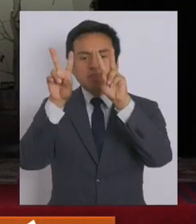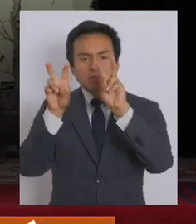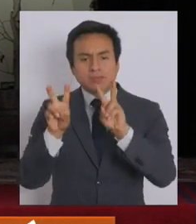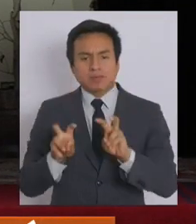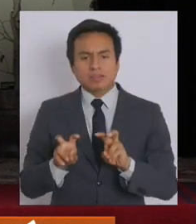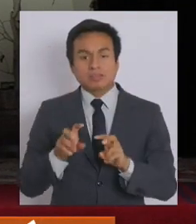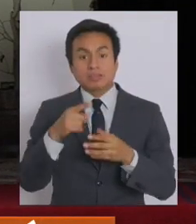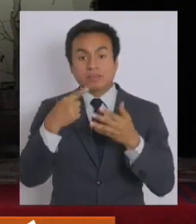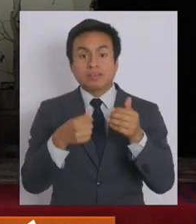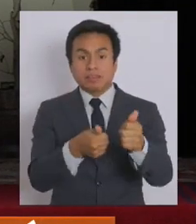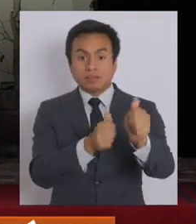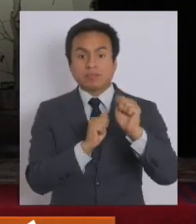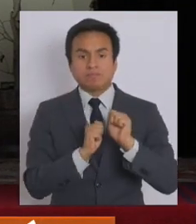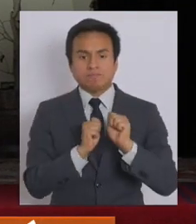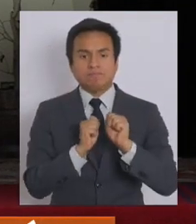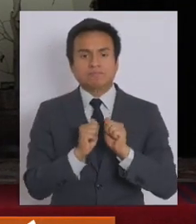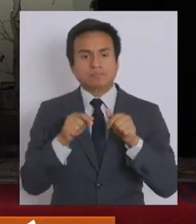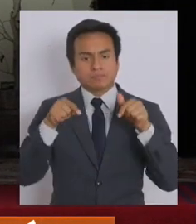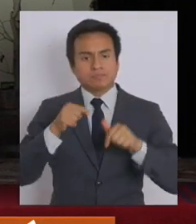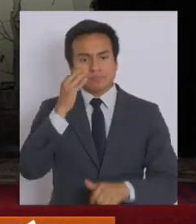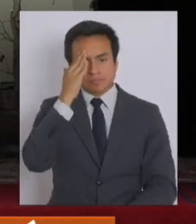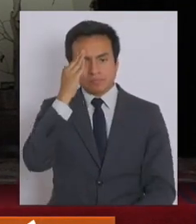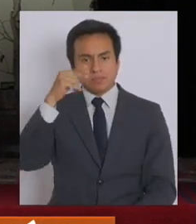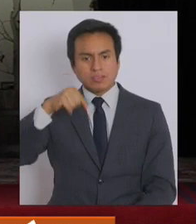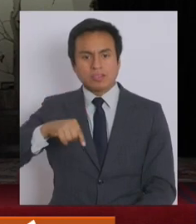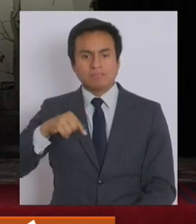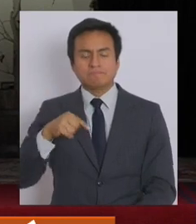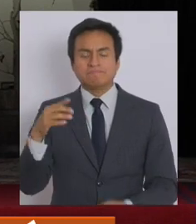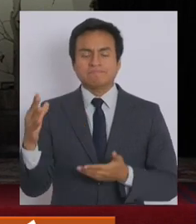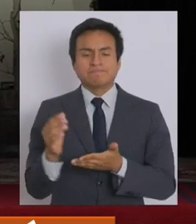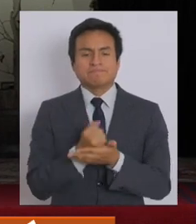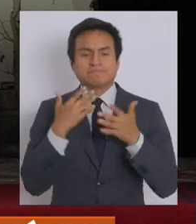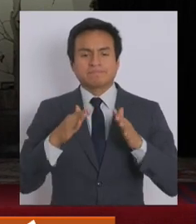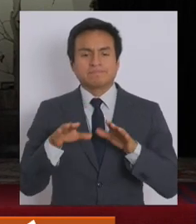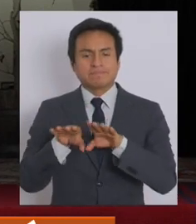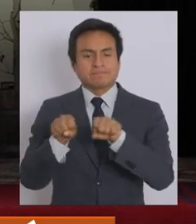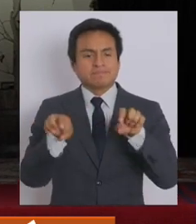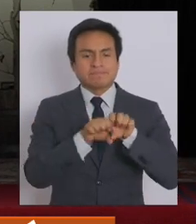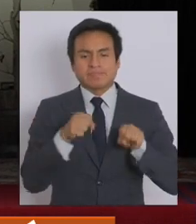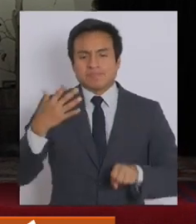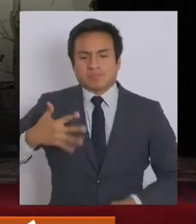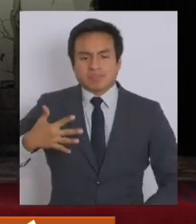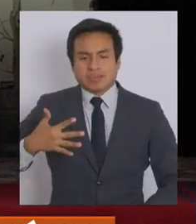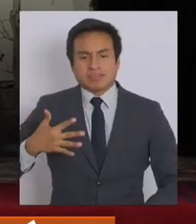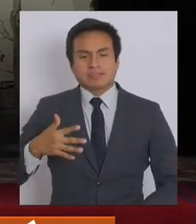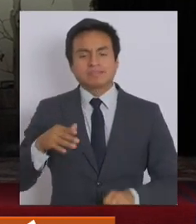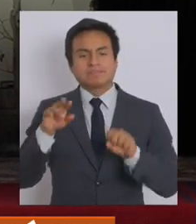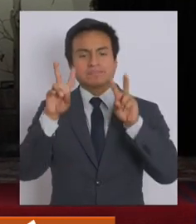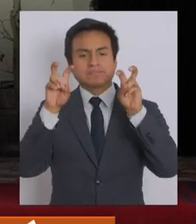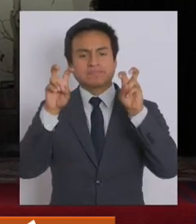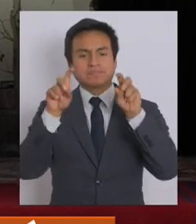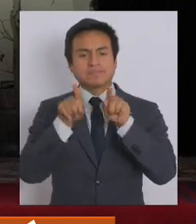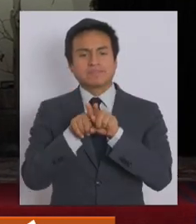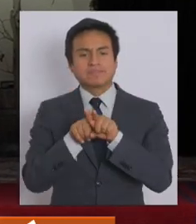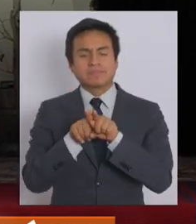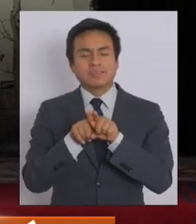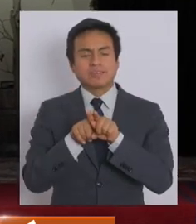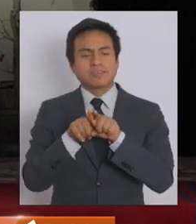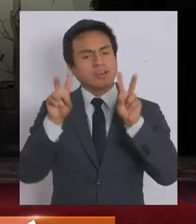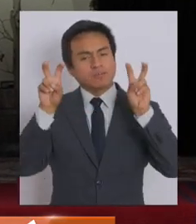tenemos muchos desafíos. De hecho, hoy día hemos logrado acuerdos importantes en una